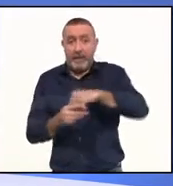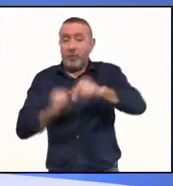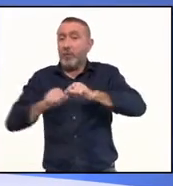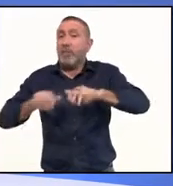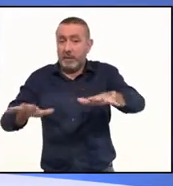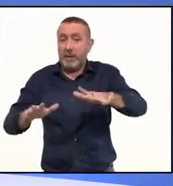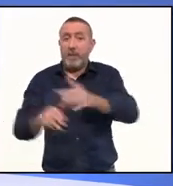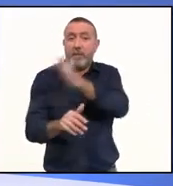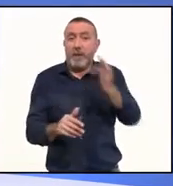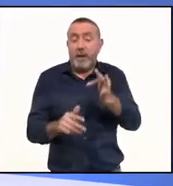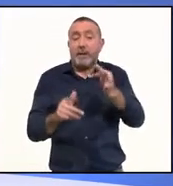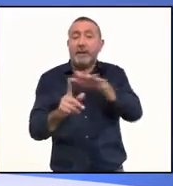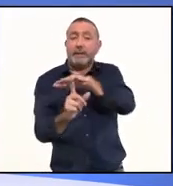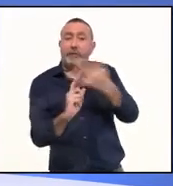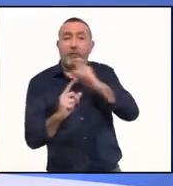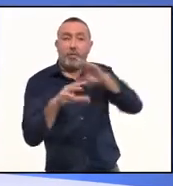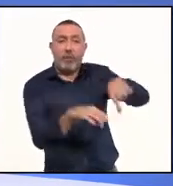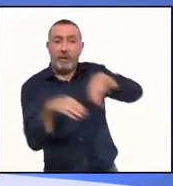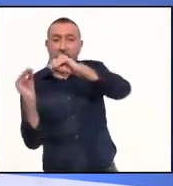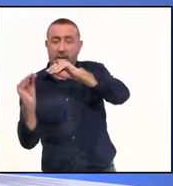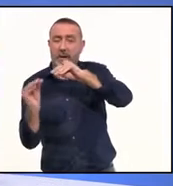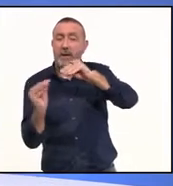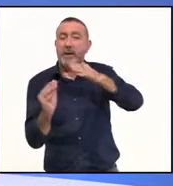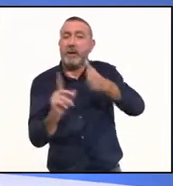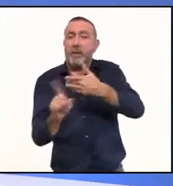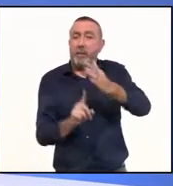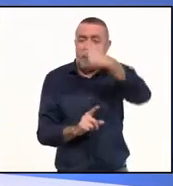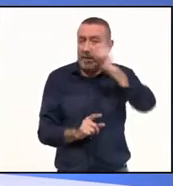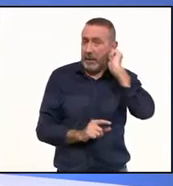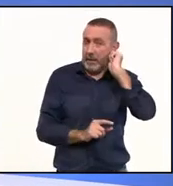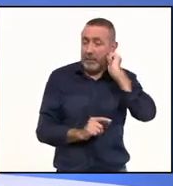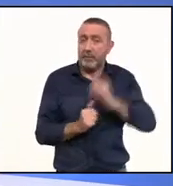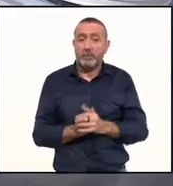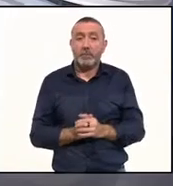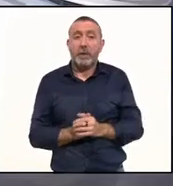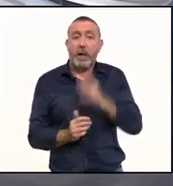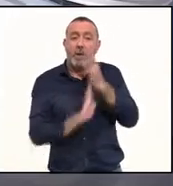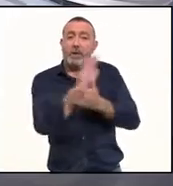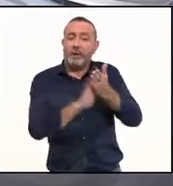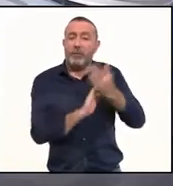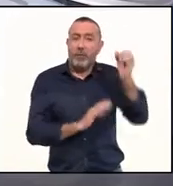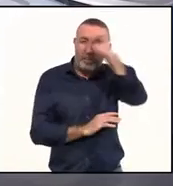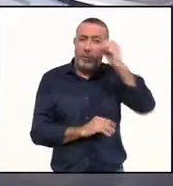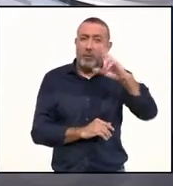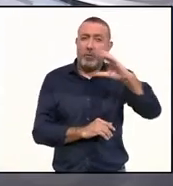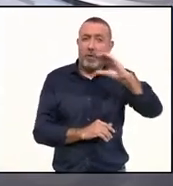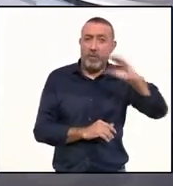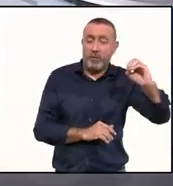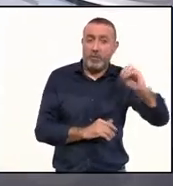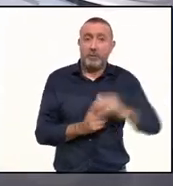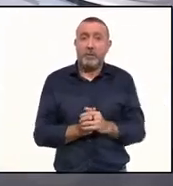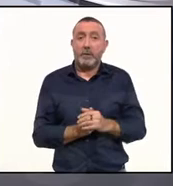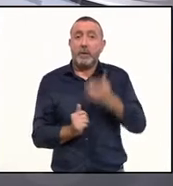nuevas formas de entender la violencia de género de las que vamos a hablar por parte de rocío 1 la